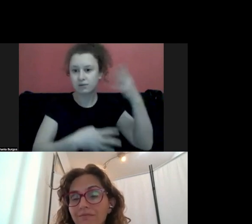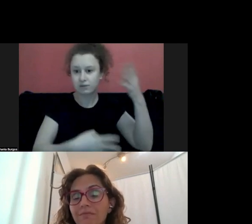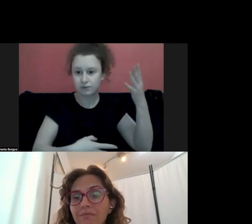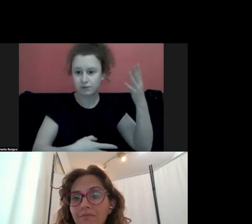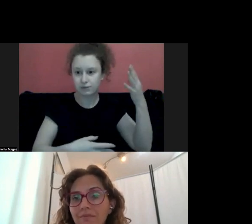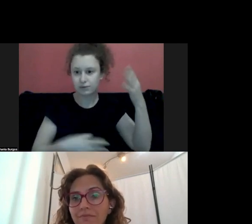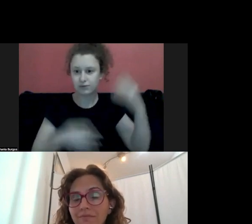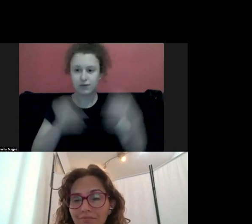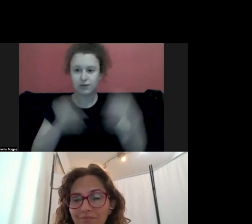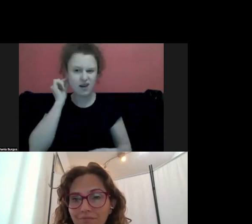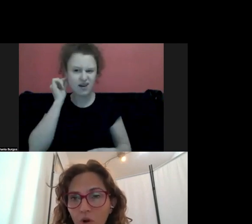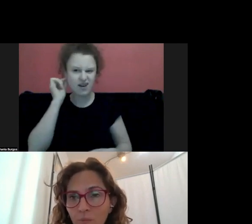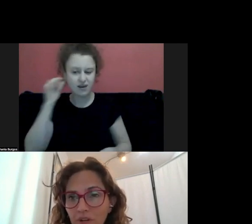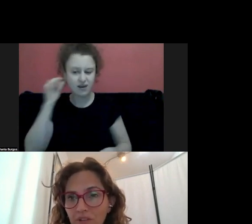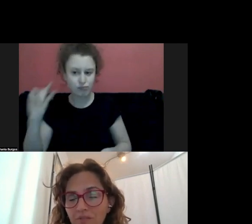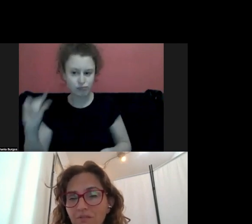para